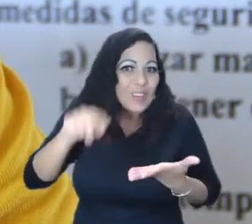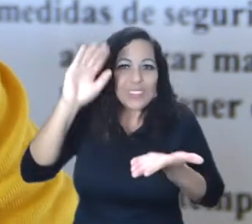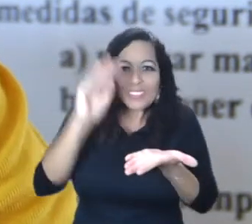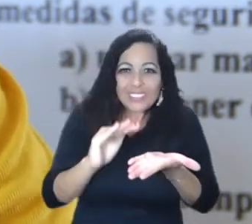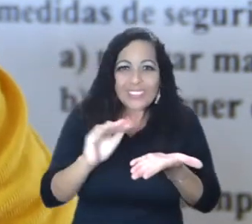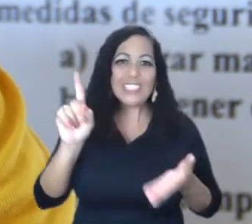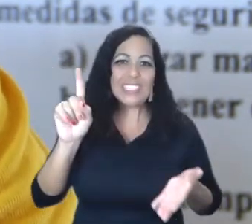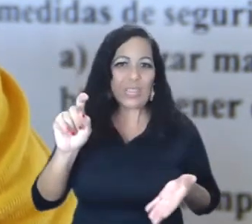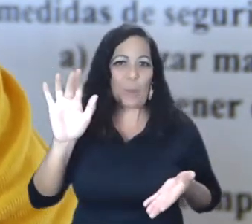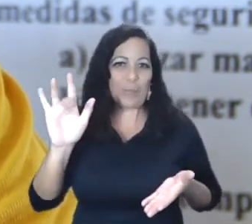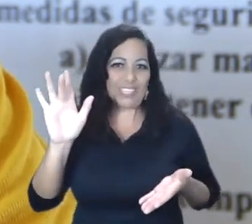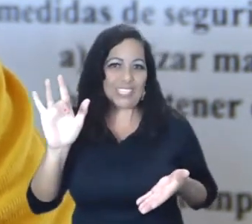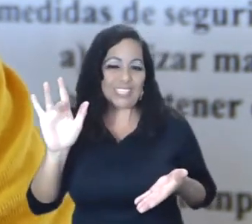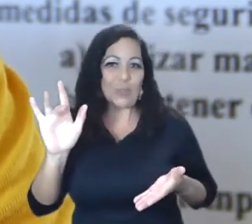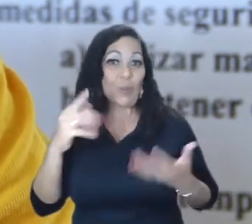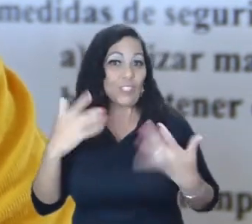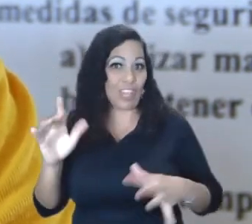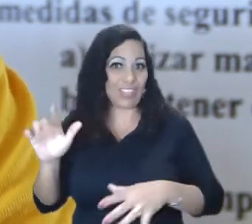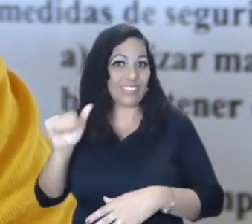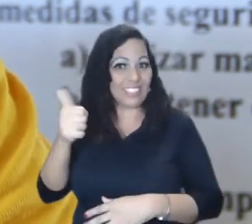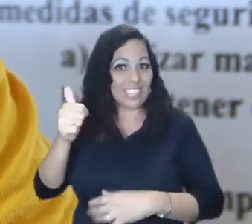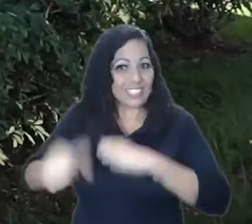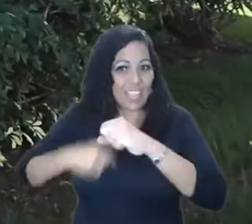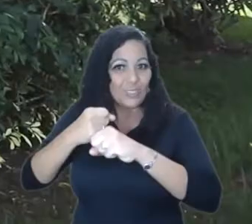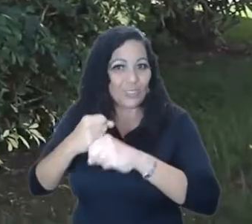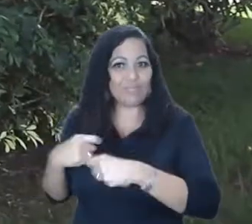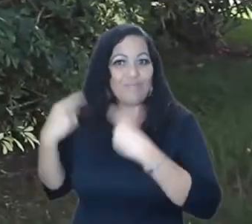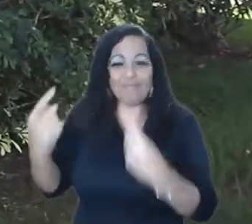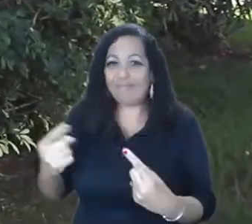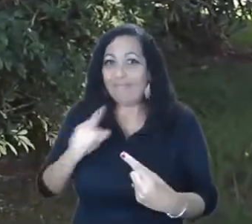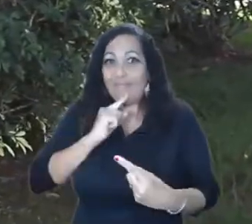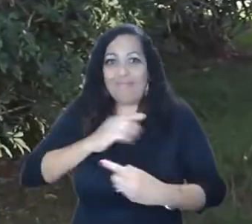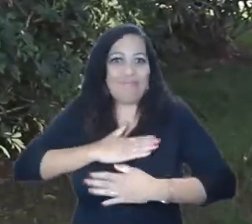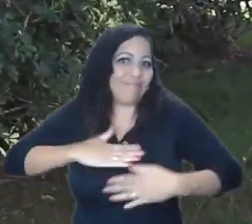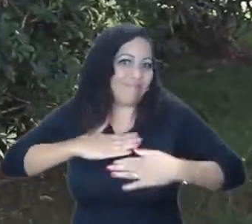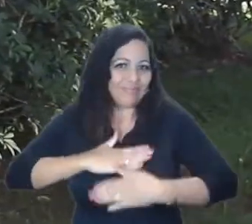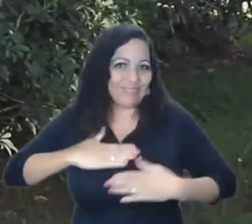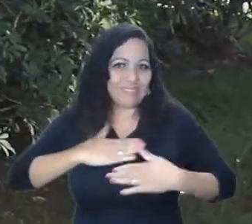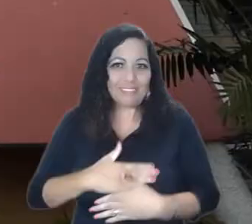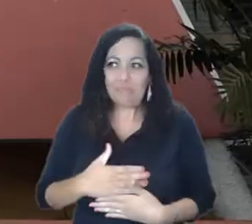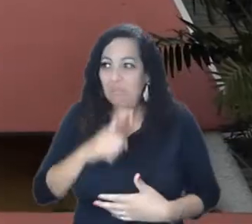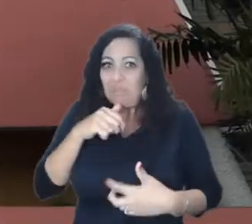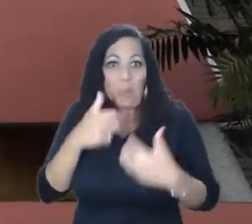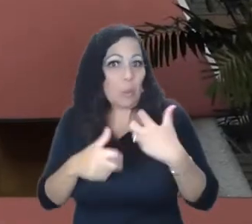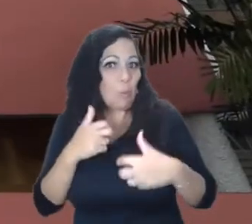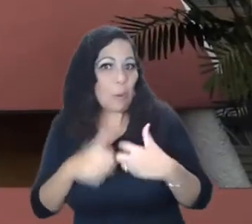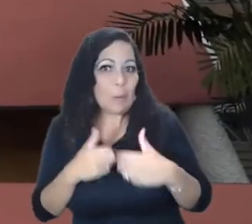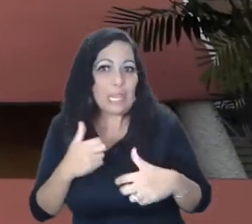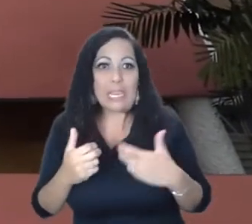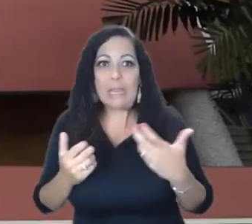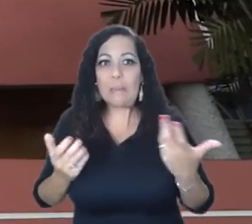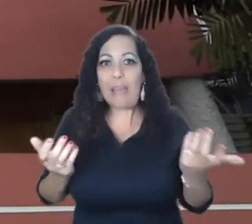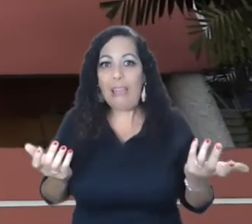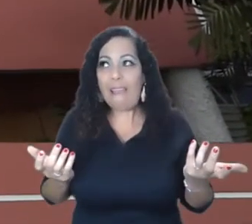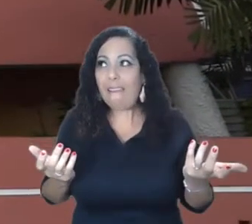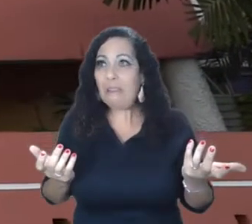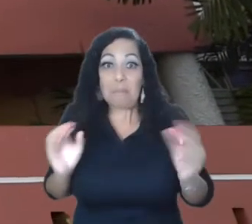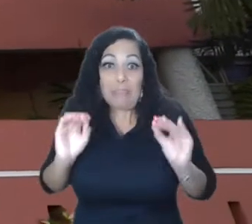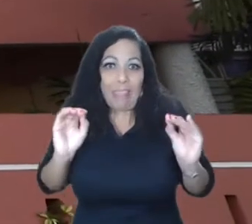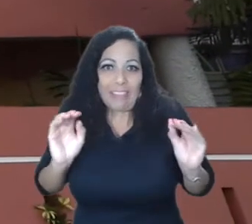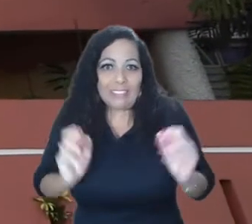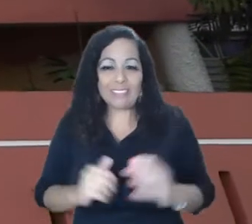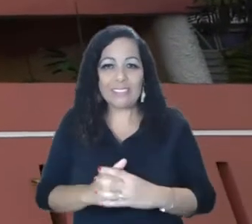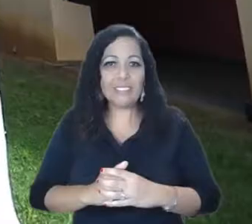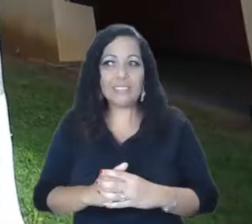pagando 125 y hace 10 años que estoy aquí y encantada. O sea, no he tenido problemas